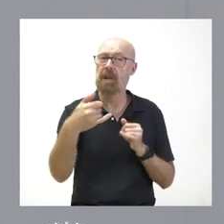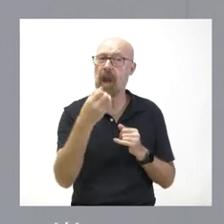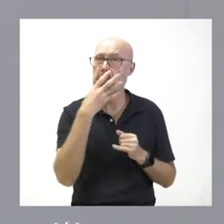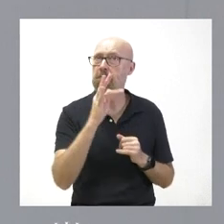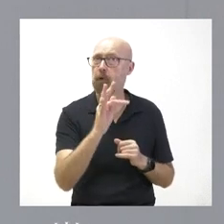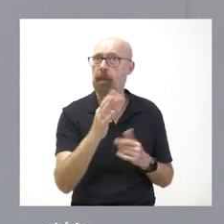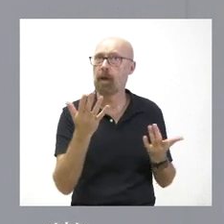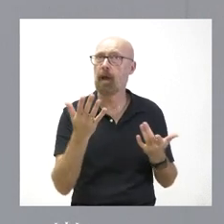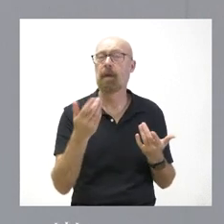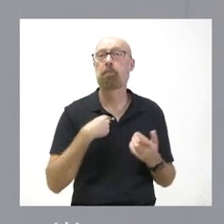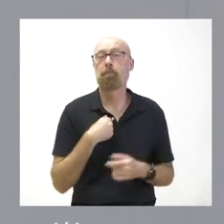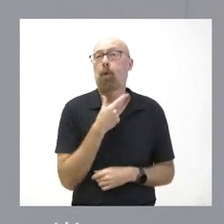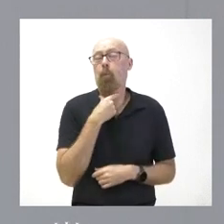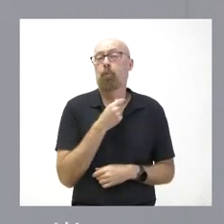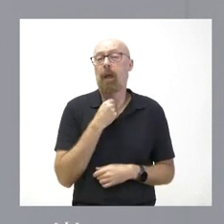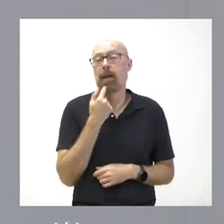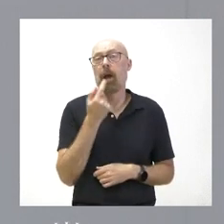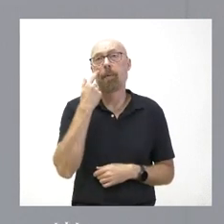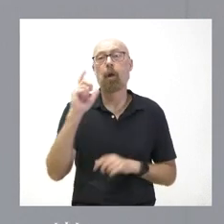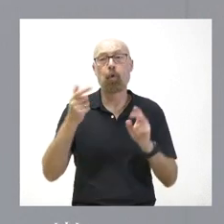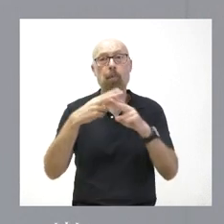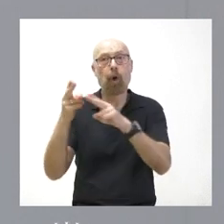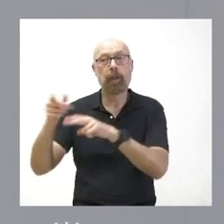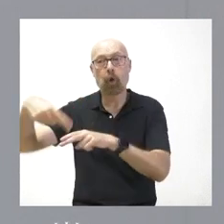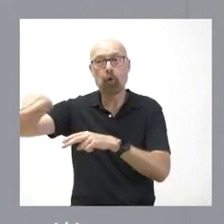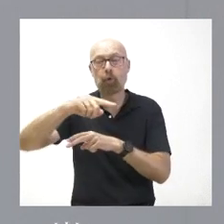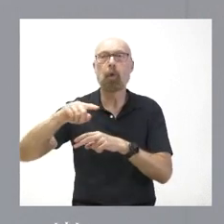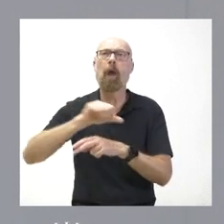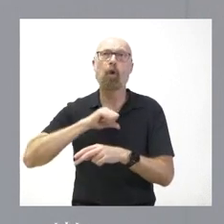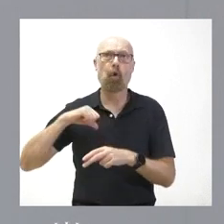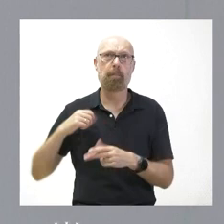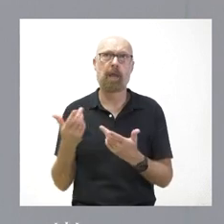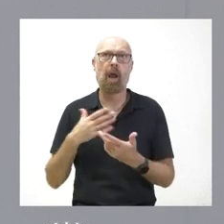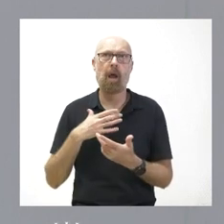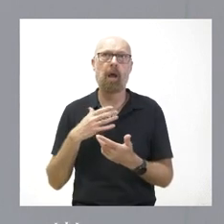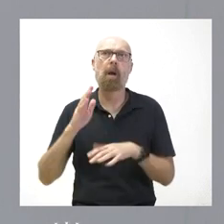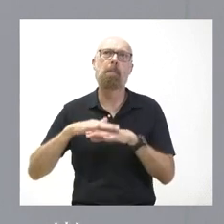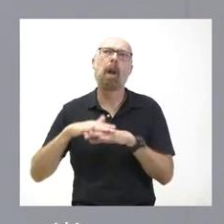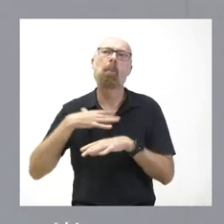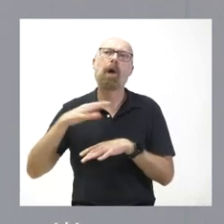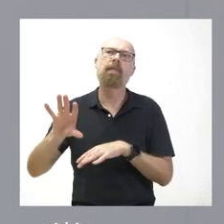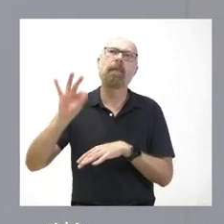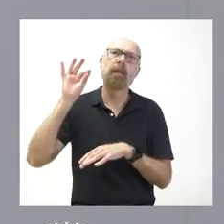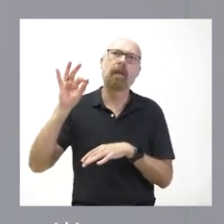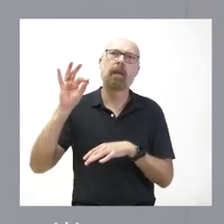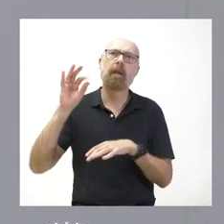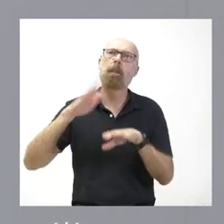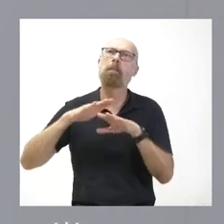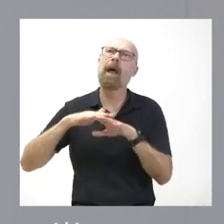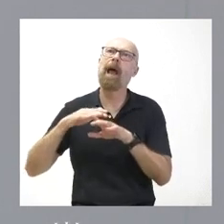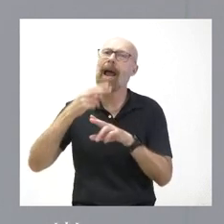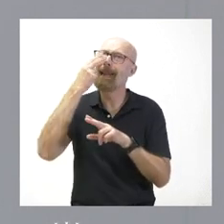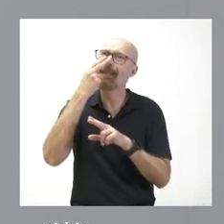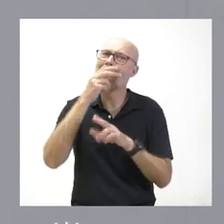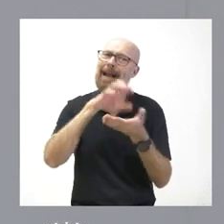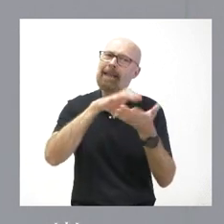gustaría que todos los grupos políticos pues tuvieran autonomía para poder decidir en función de lo que es bueno para Castilla de León y de